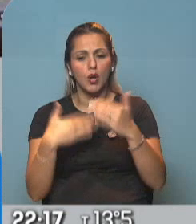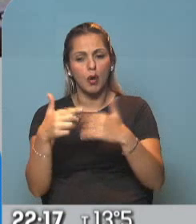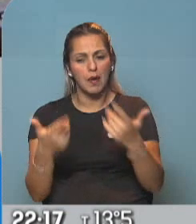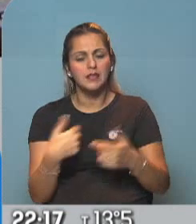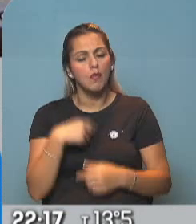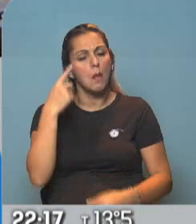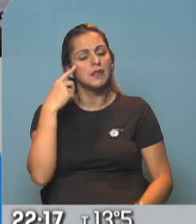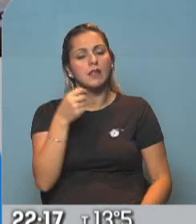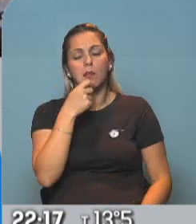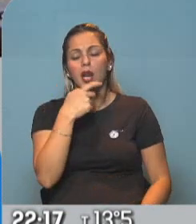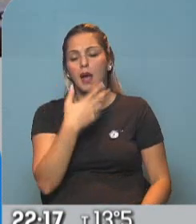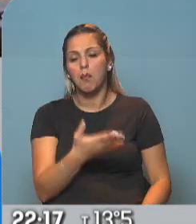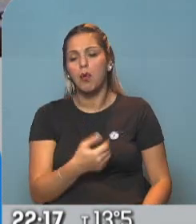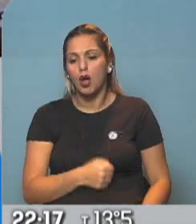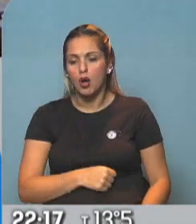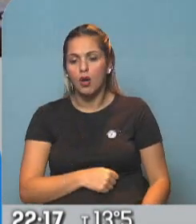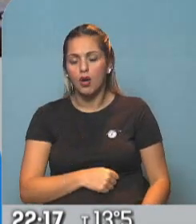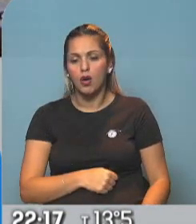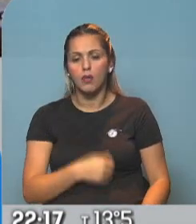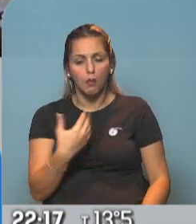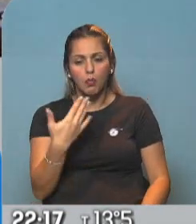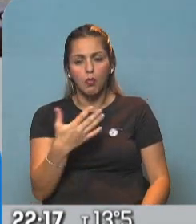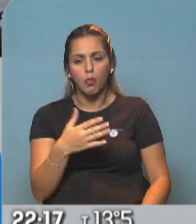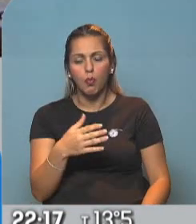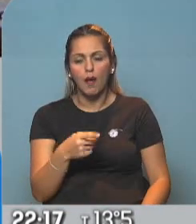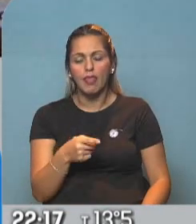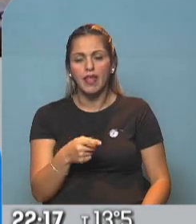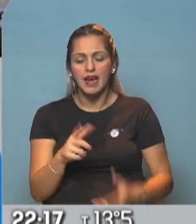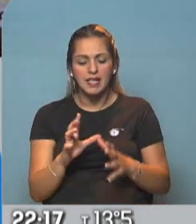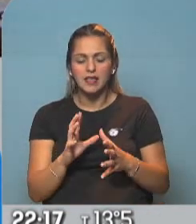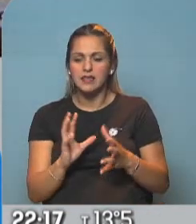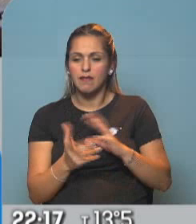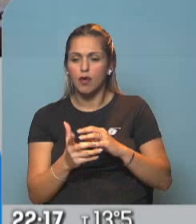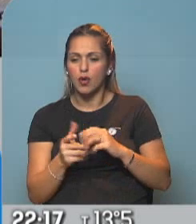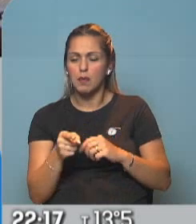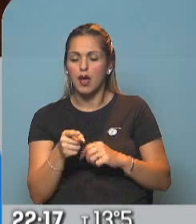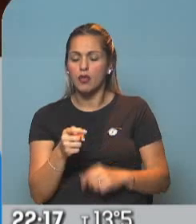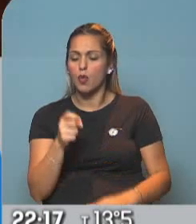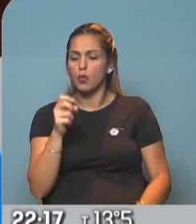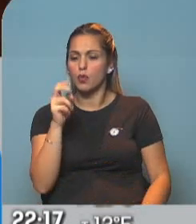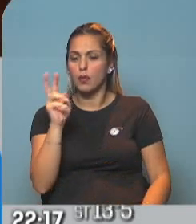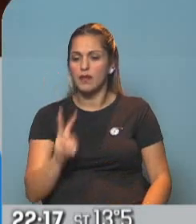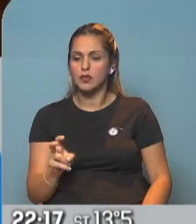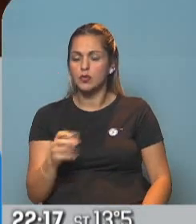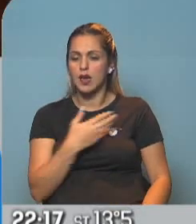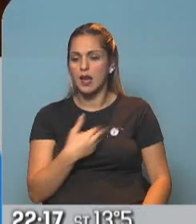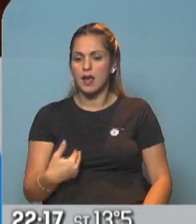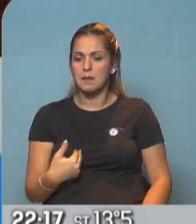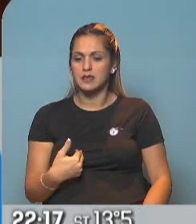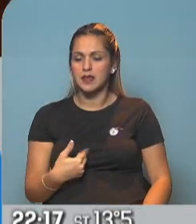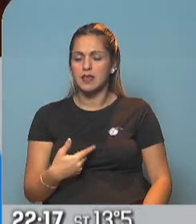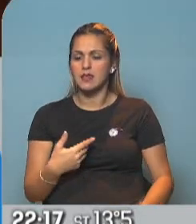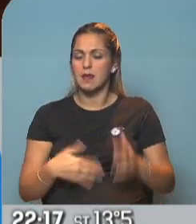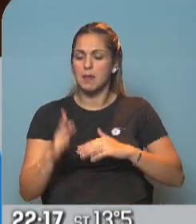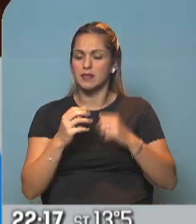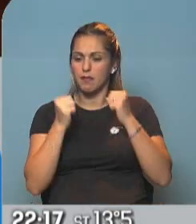imaginas posible ese territorio, ese escenario de un Maduro hoy como un presidente más firme para